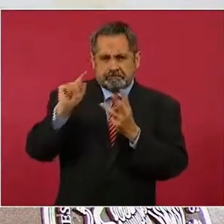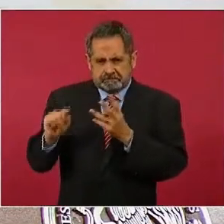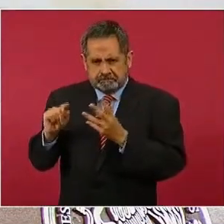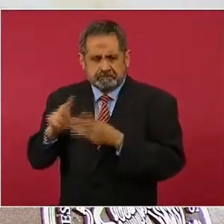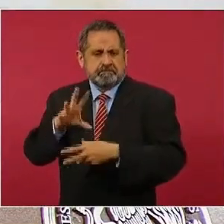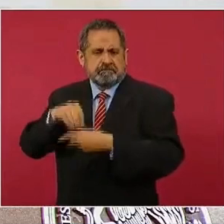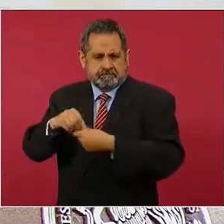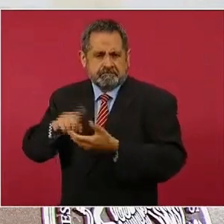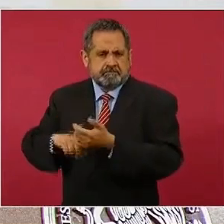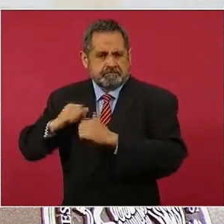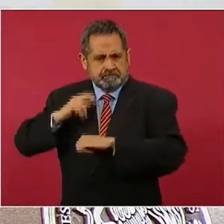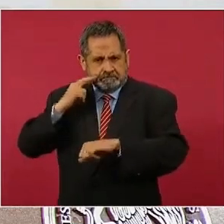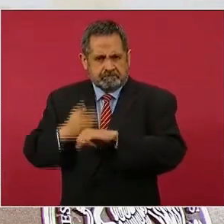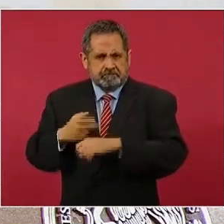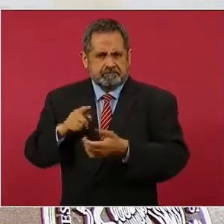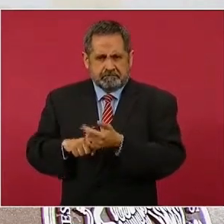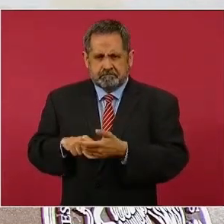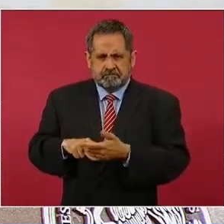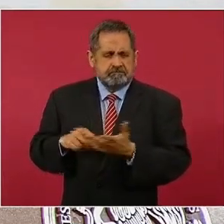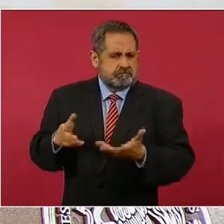componemos, Morenape.